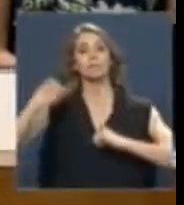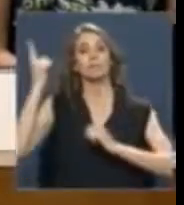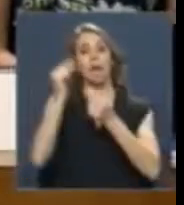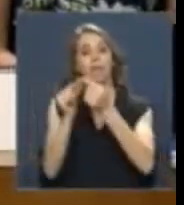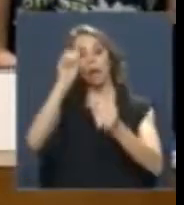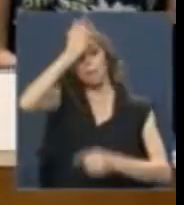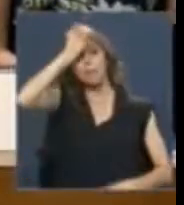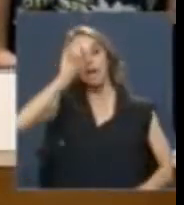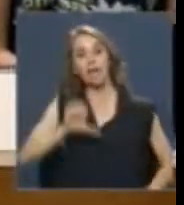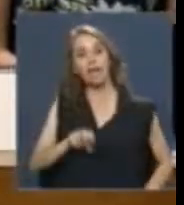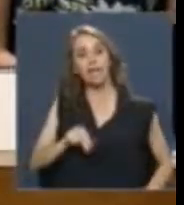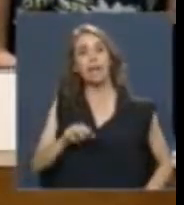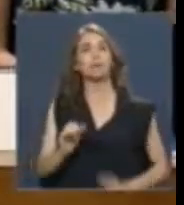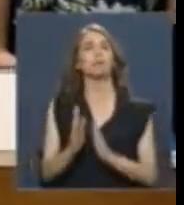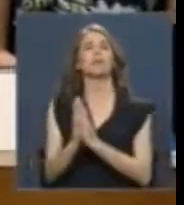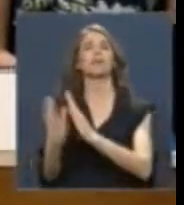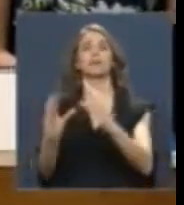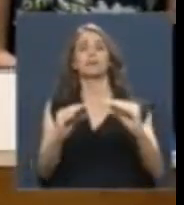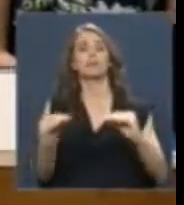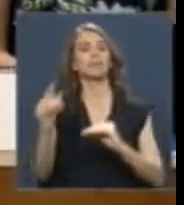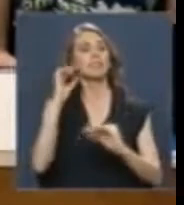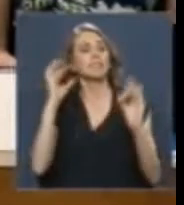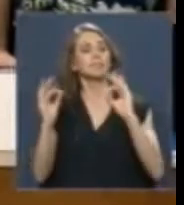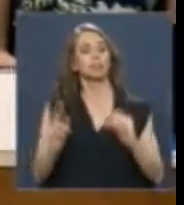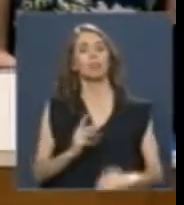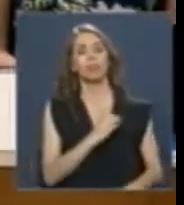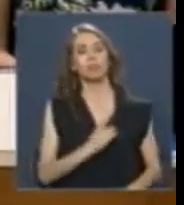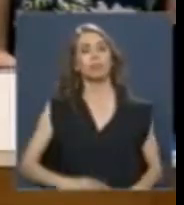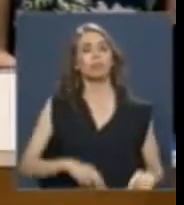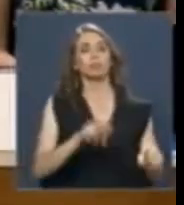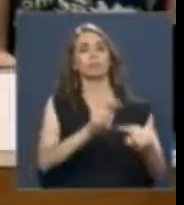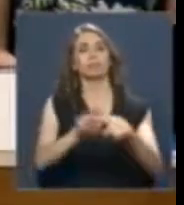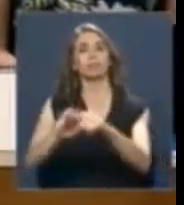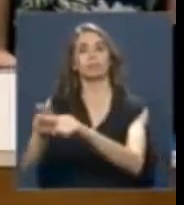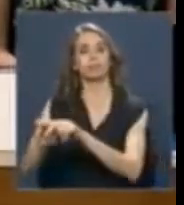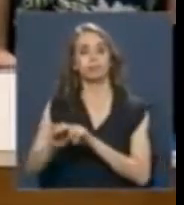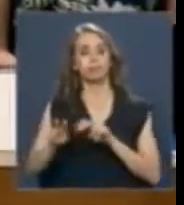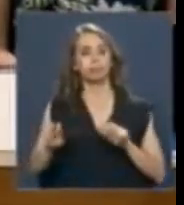de Minería. Le ruego, por favor, a las señoras y señores diputados tomar asiento.